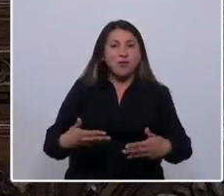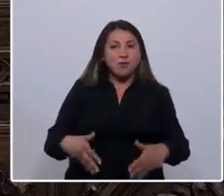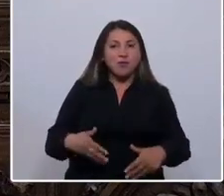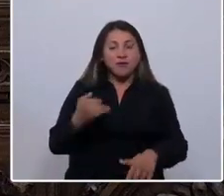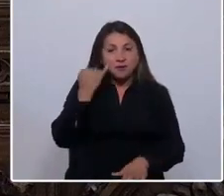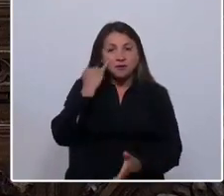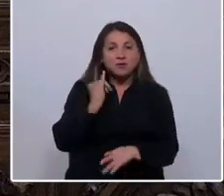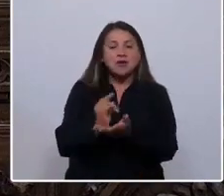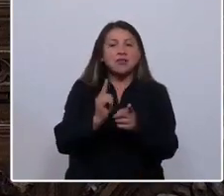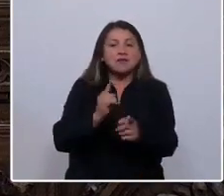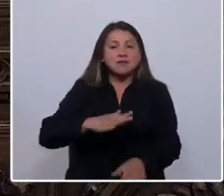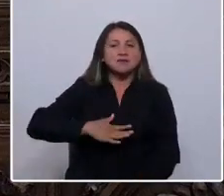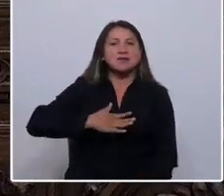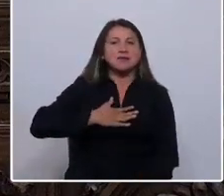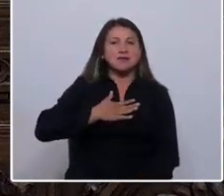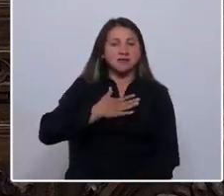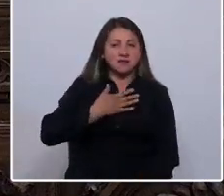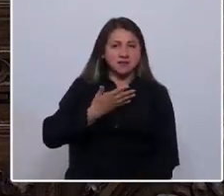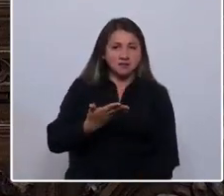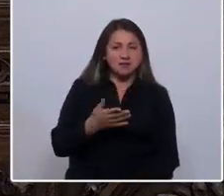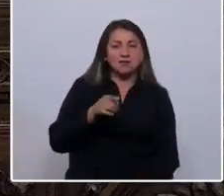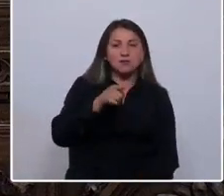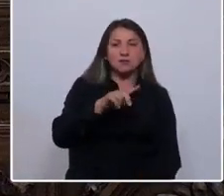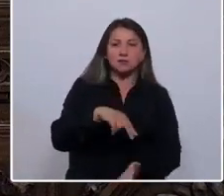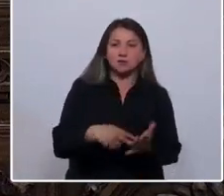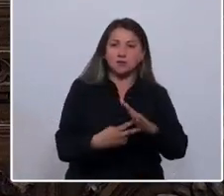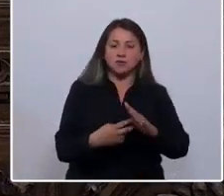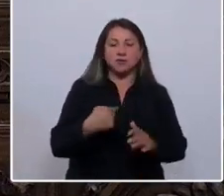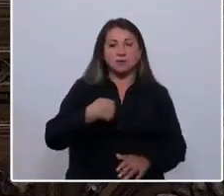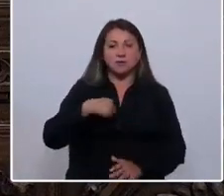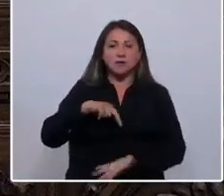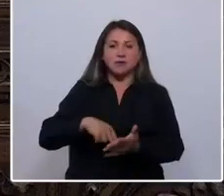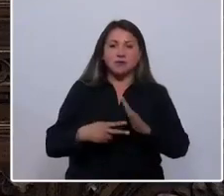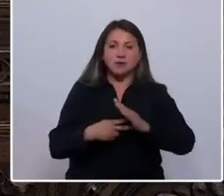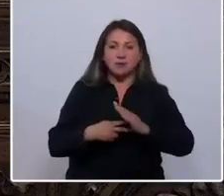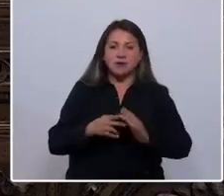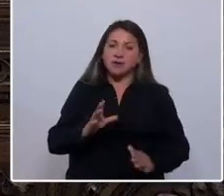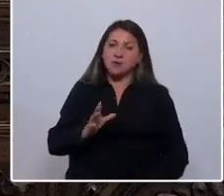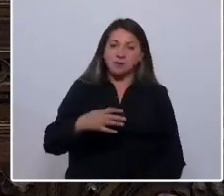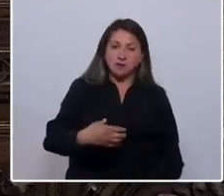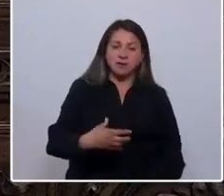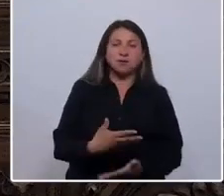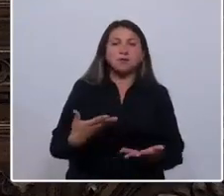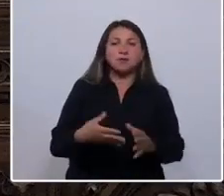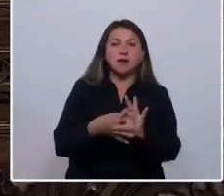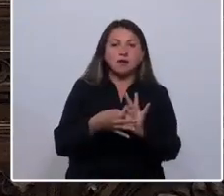sentir y decir: Aysén, tu problema es mi problema. Muchas gracias.